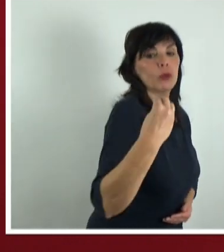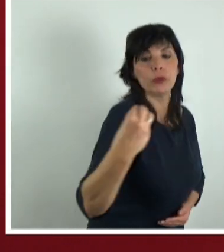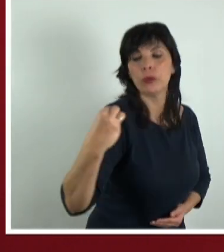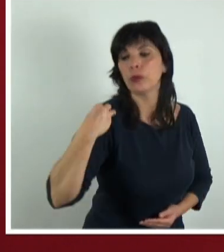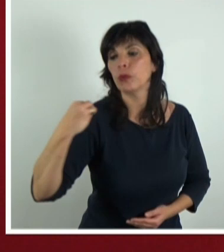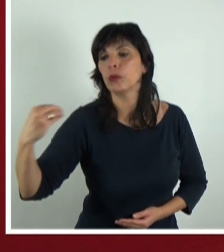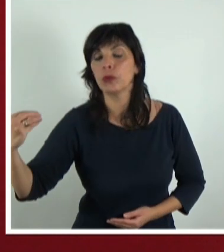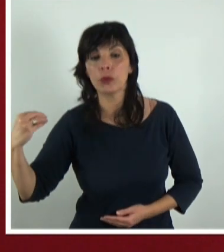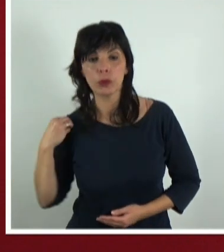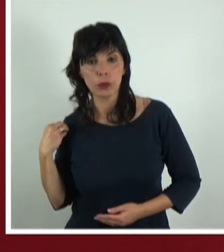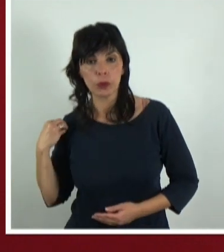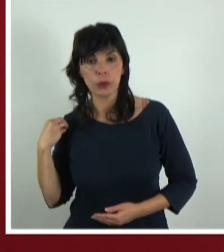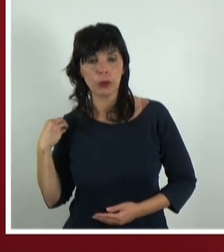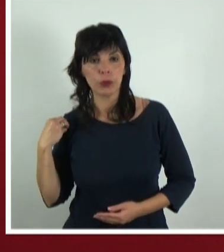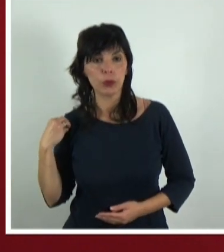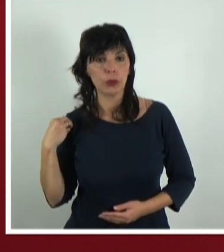Pero ¿qué pasa